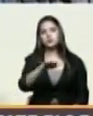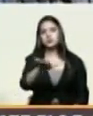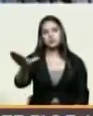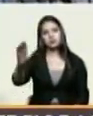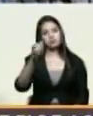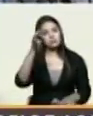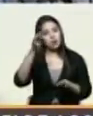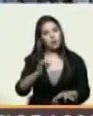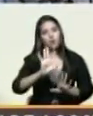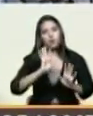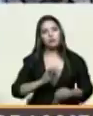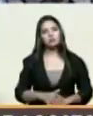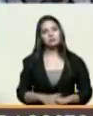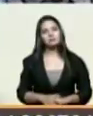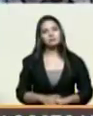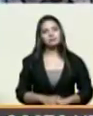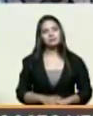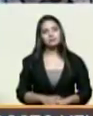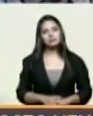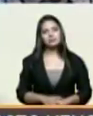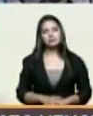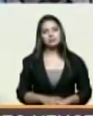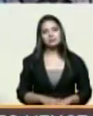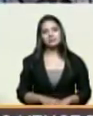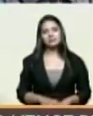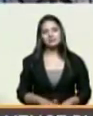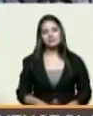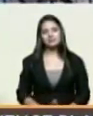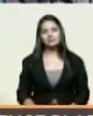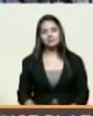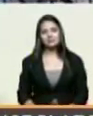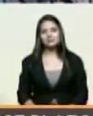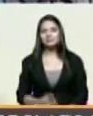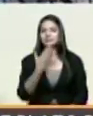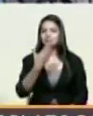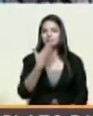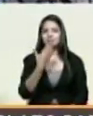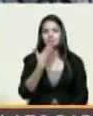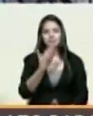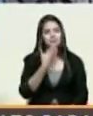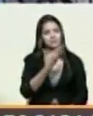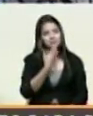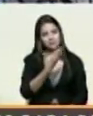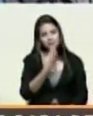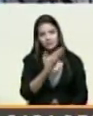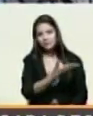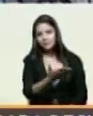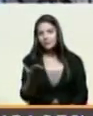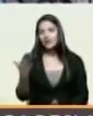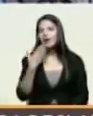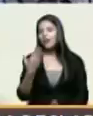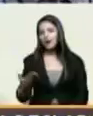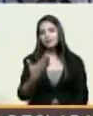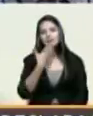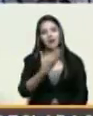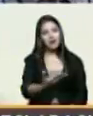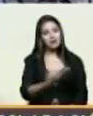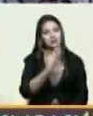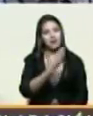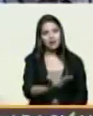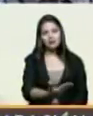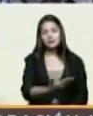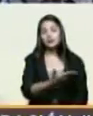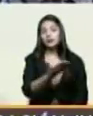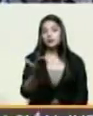Por lo seguro, pues. Por lo seguro. Entonces les agradezco, Pedro. Les agradezco a Sotelo, que me agarró ayer